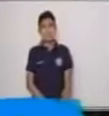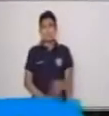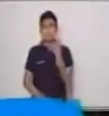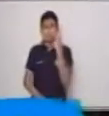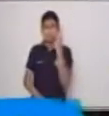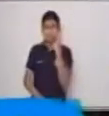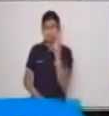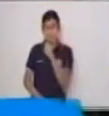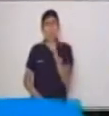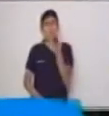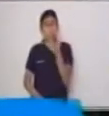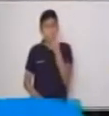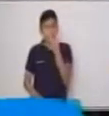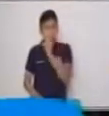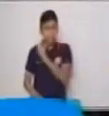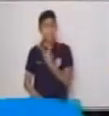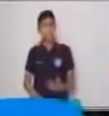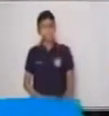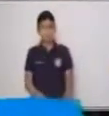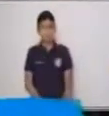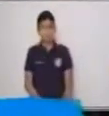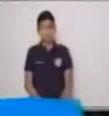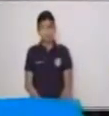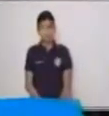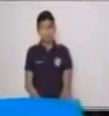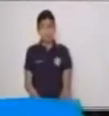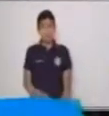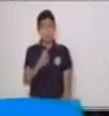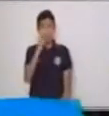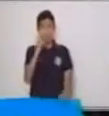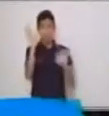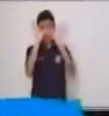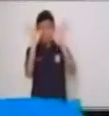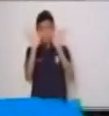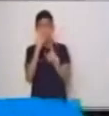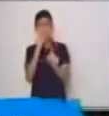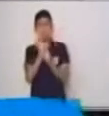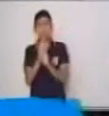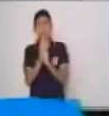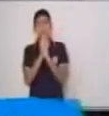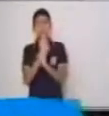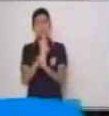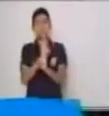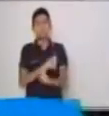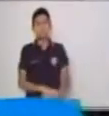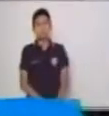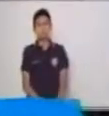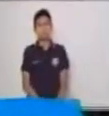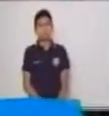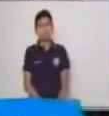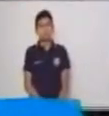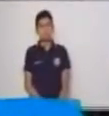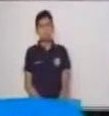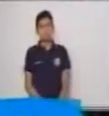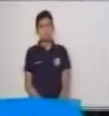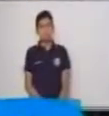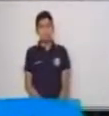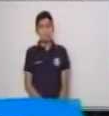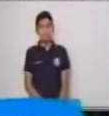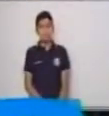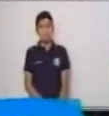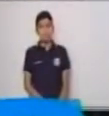Número 9. Este es el planteamiento de la suma, pero aquí lo estamos haciendo en